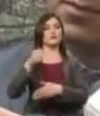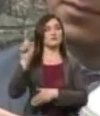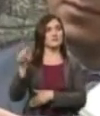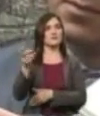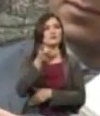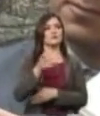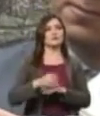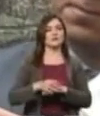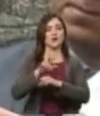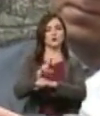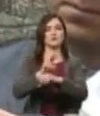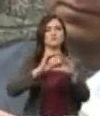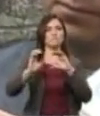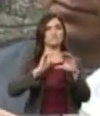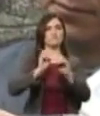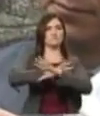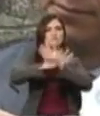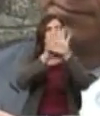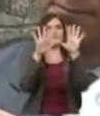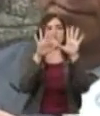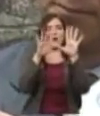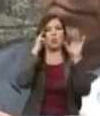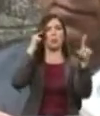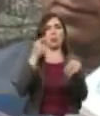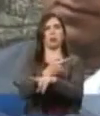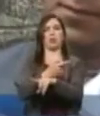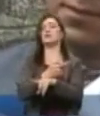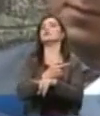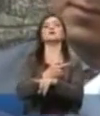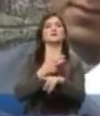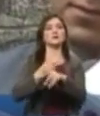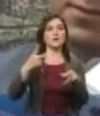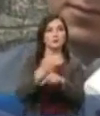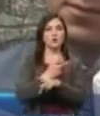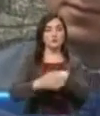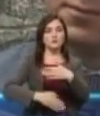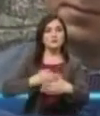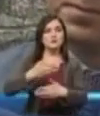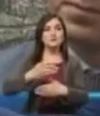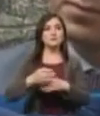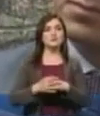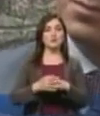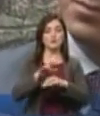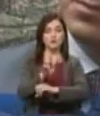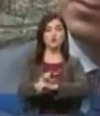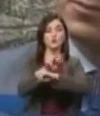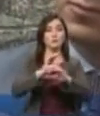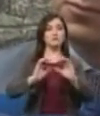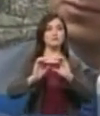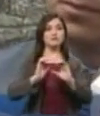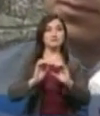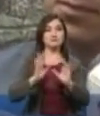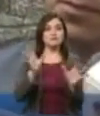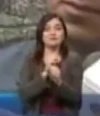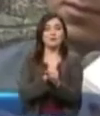clarísimo que la superintendencia ha actuado de manera absolutamente contradictoria, y tal vez lo más grave respecto al debido proceso es que la superintendencia ha hecho lo opuesto